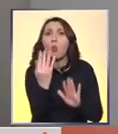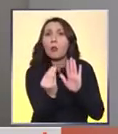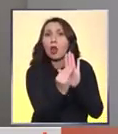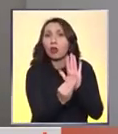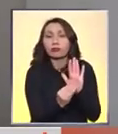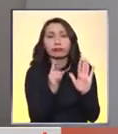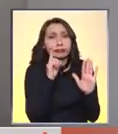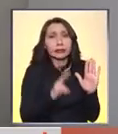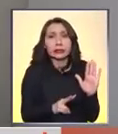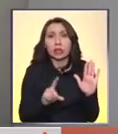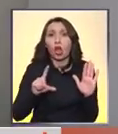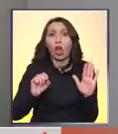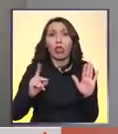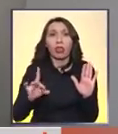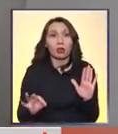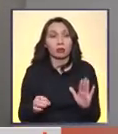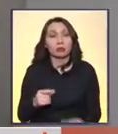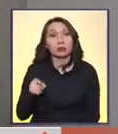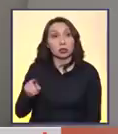¿Eso en todos los remedios que toman? Sí,